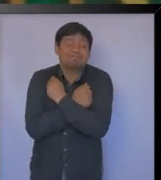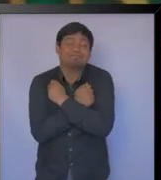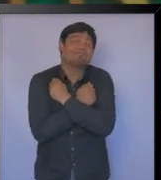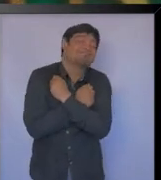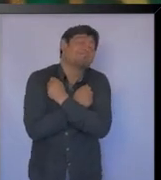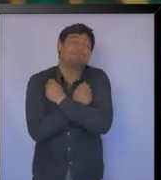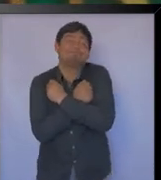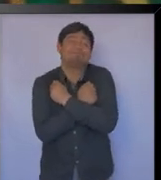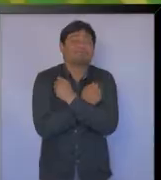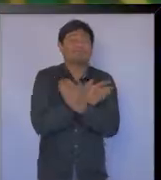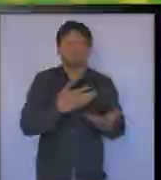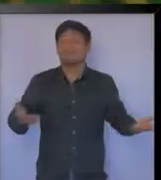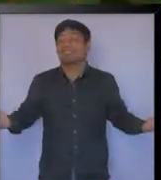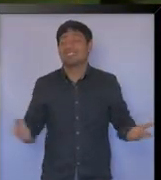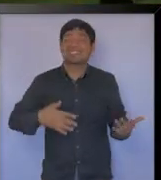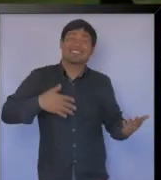recuerdos.